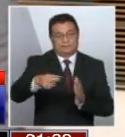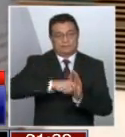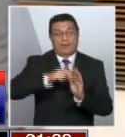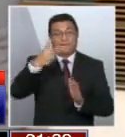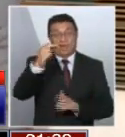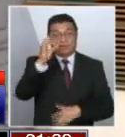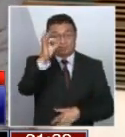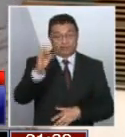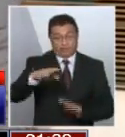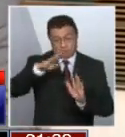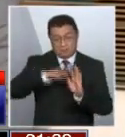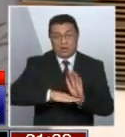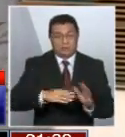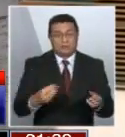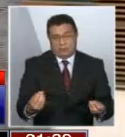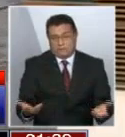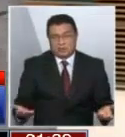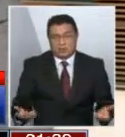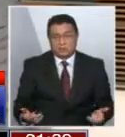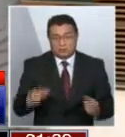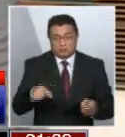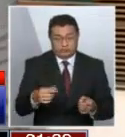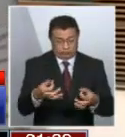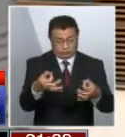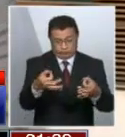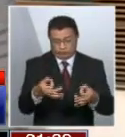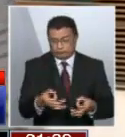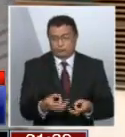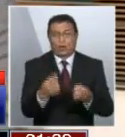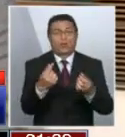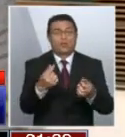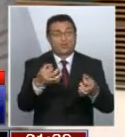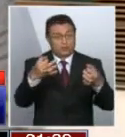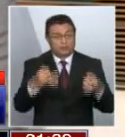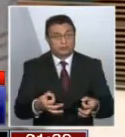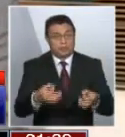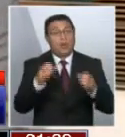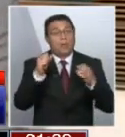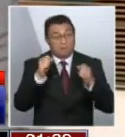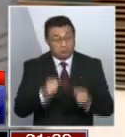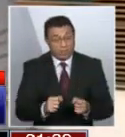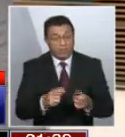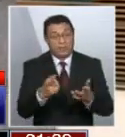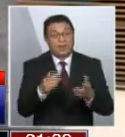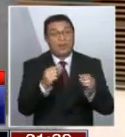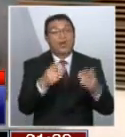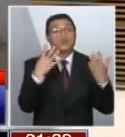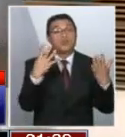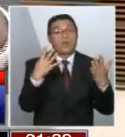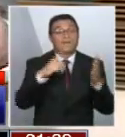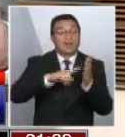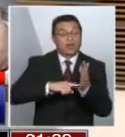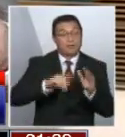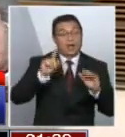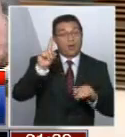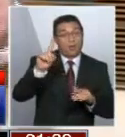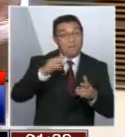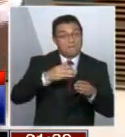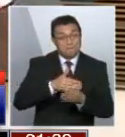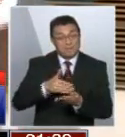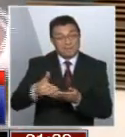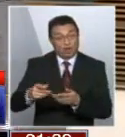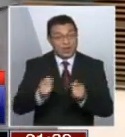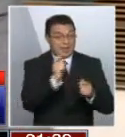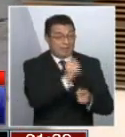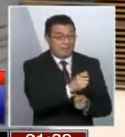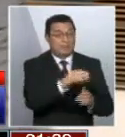un 20%, eso significa en números concretos pasar de 9,1 millones brutos